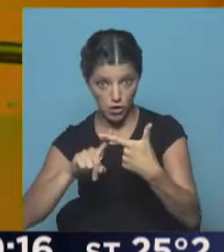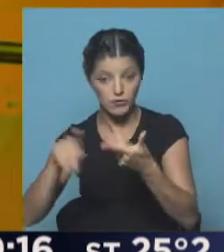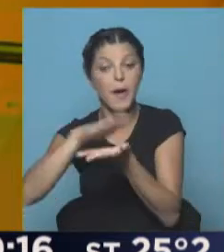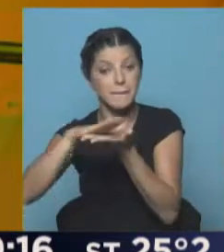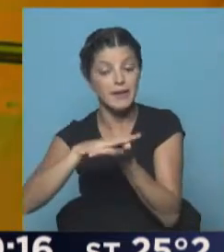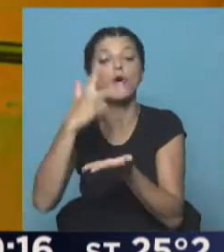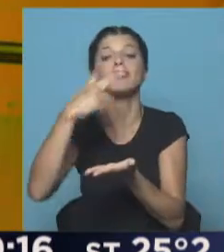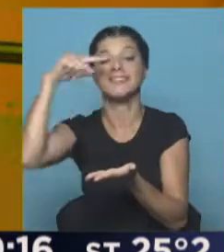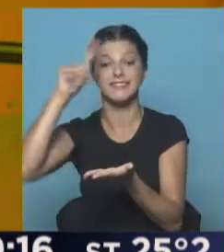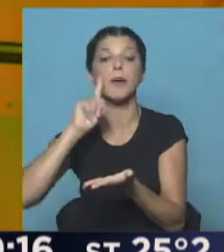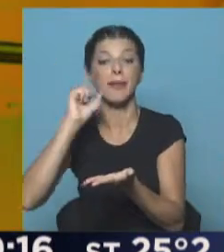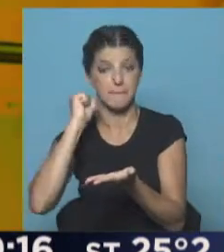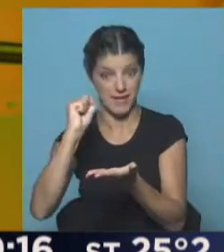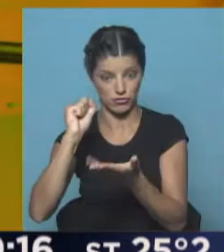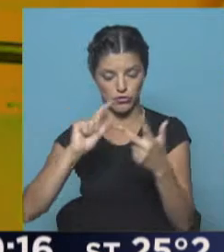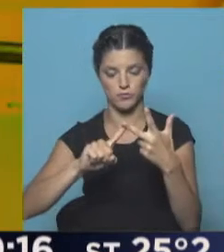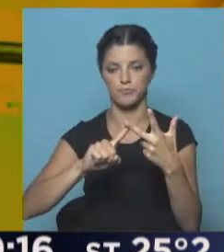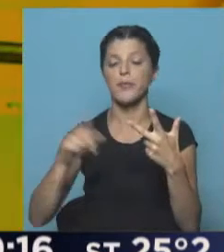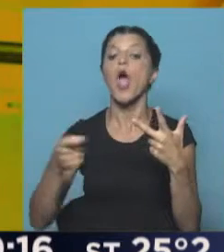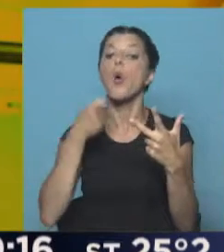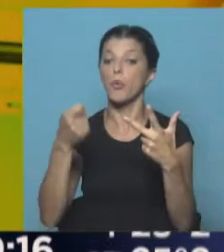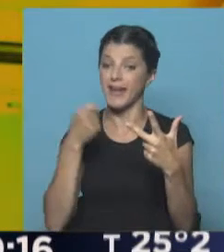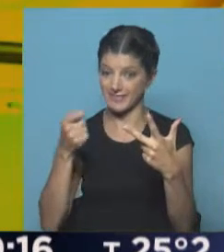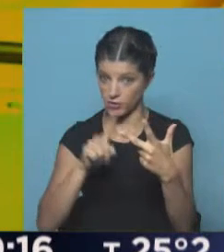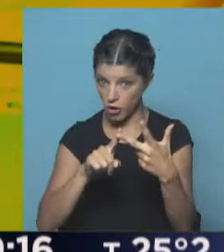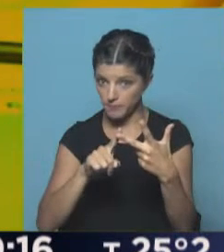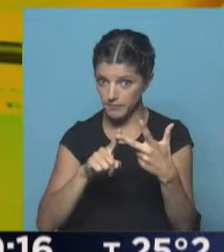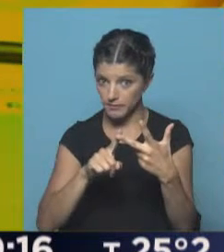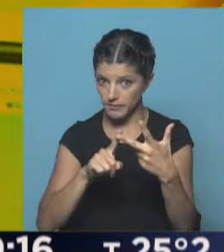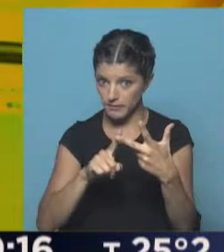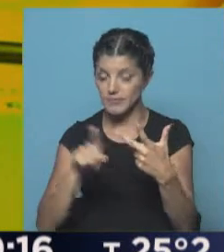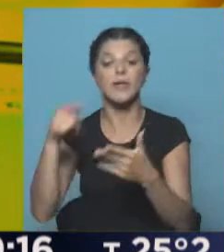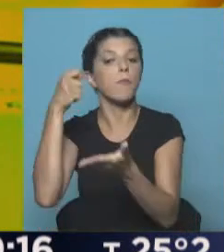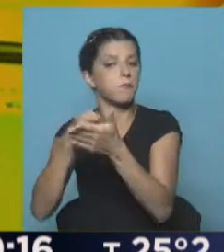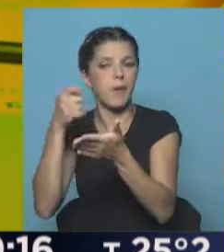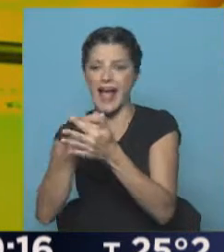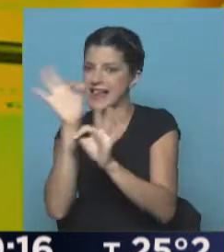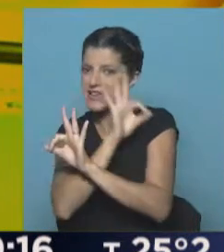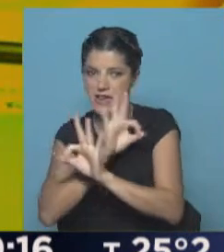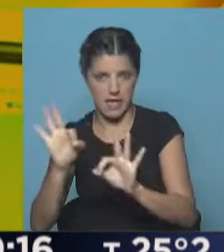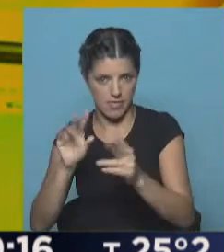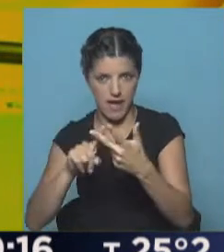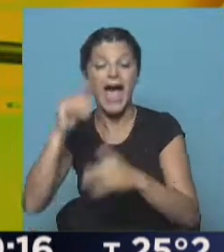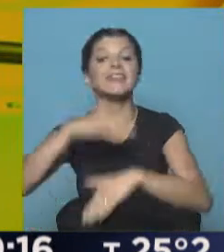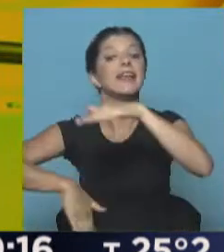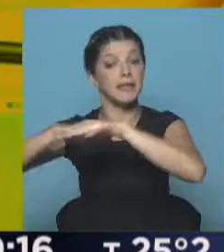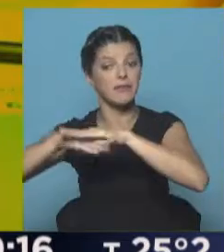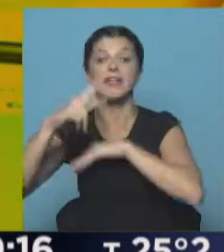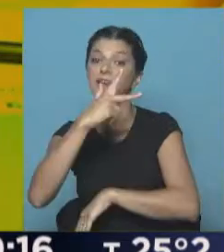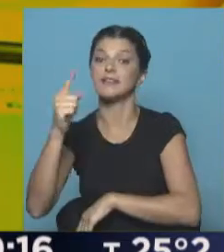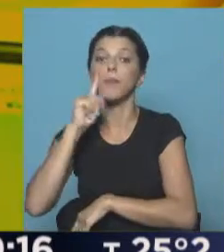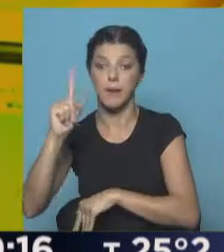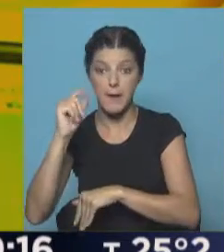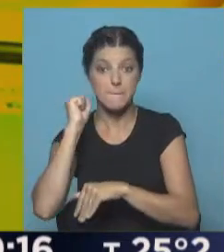queda en 37.000 pesos brutos. Las jubilaciones estarán exentas de pagar impuesto a las ganancias hasta